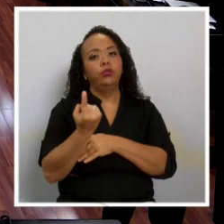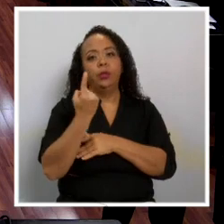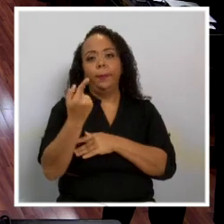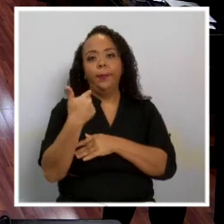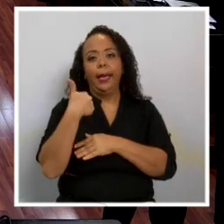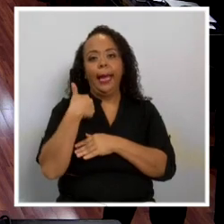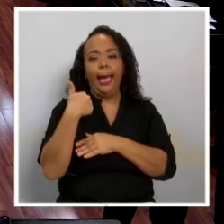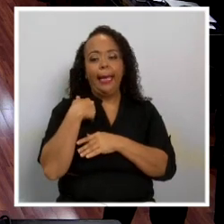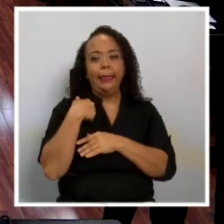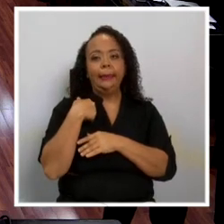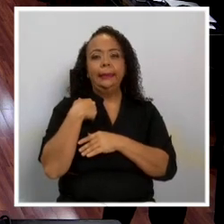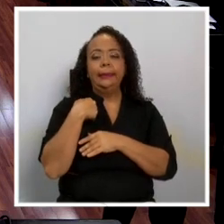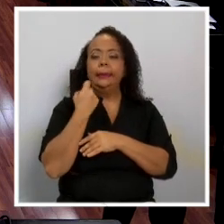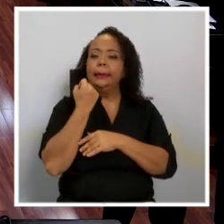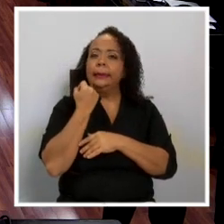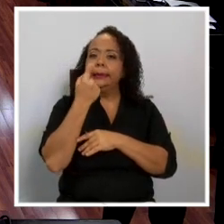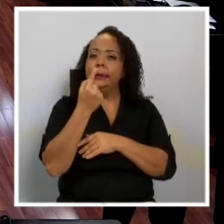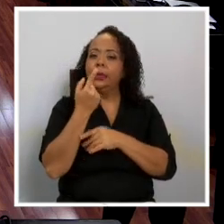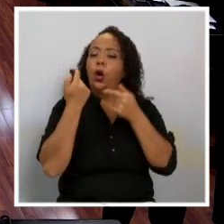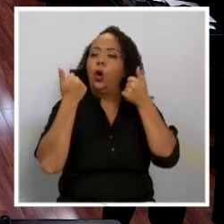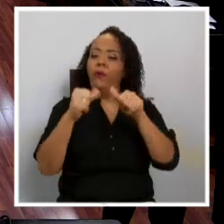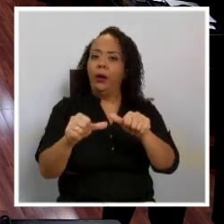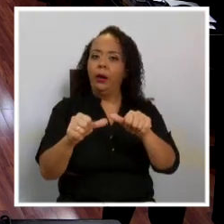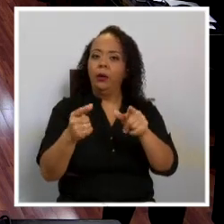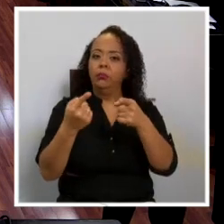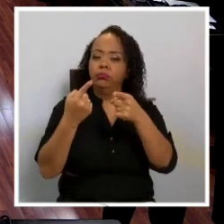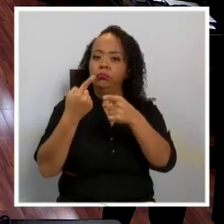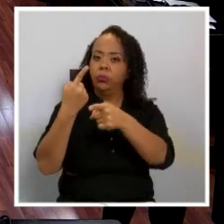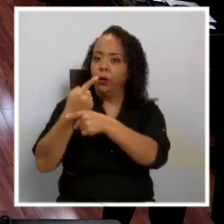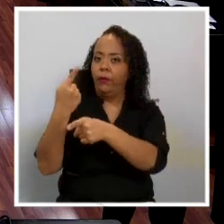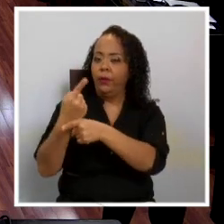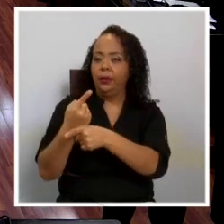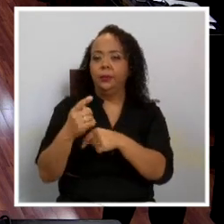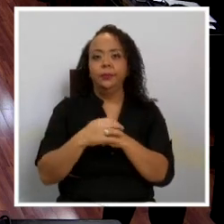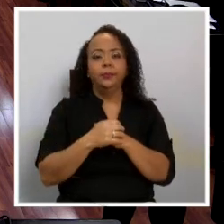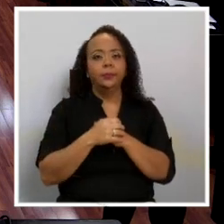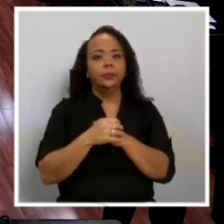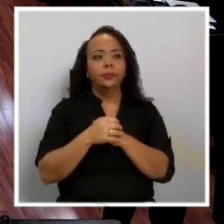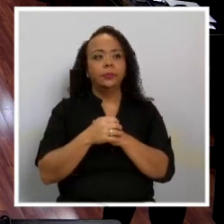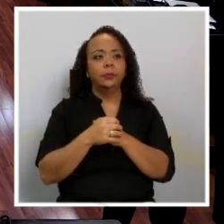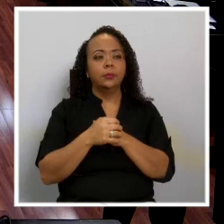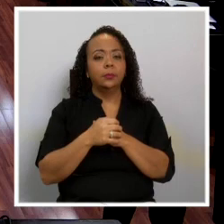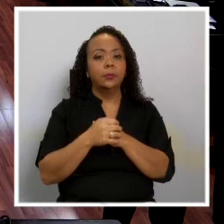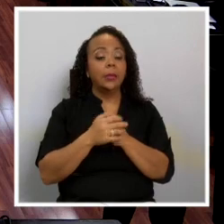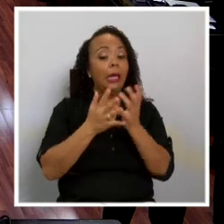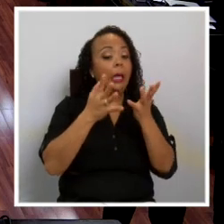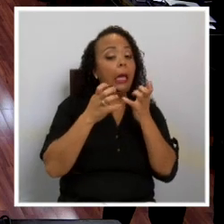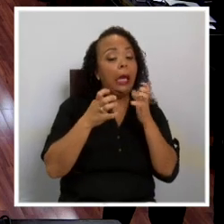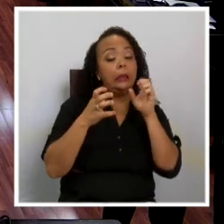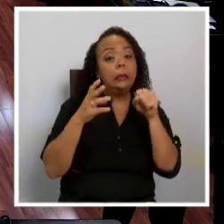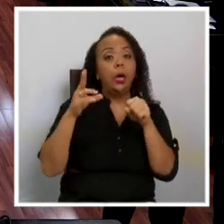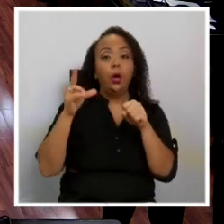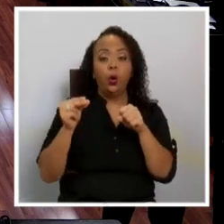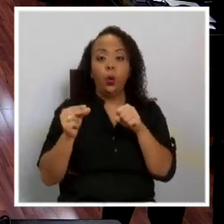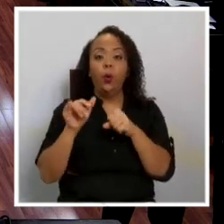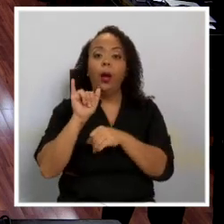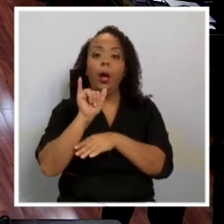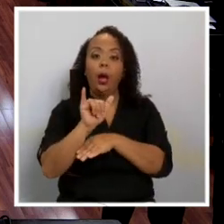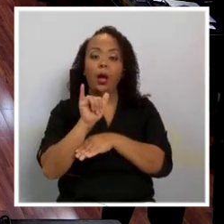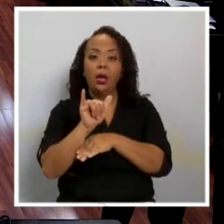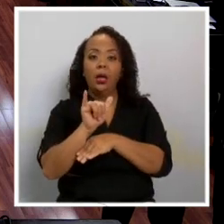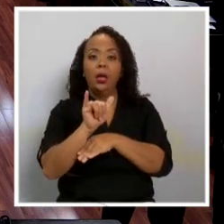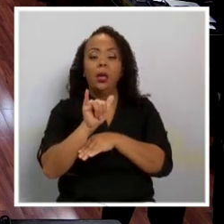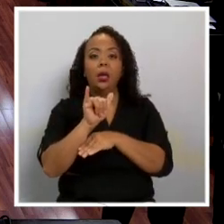una decodificación apropiada por parte de los otros partidos políticos. Porque quieras o no, aquí se está lanzando